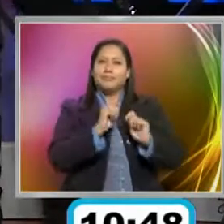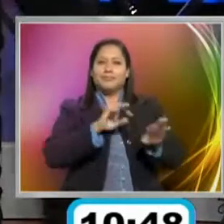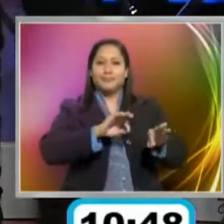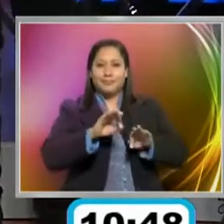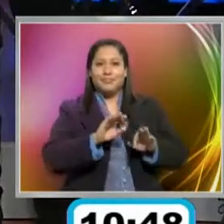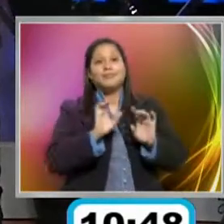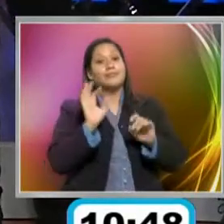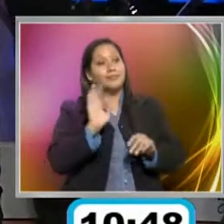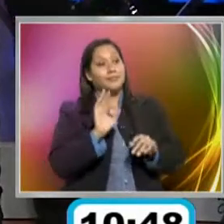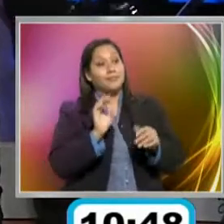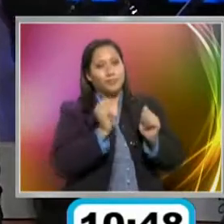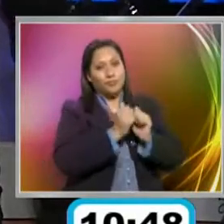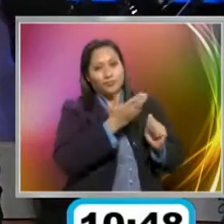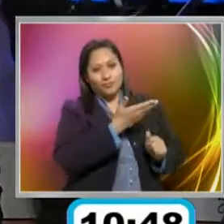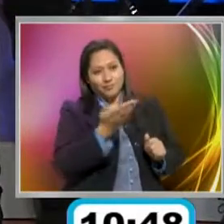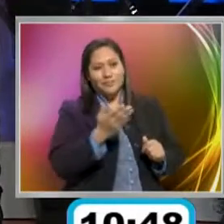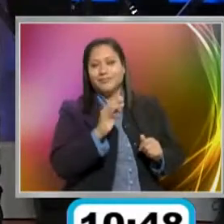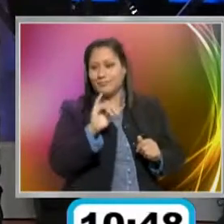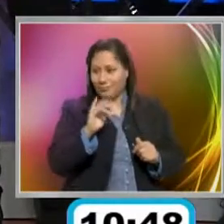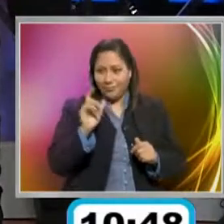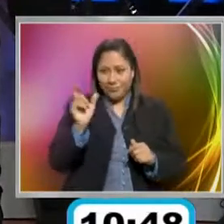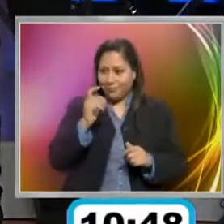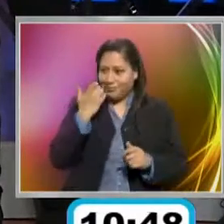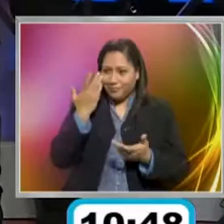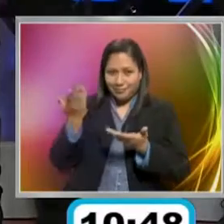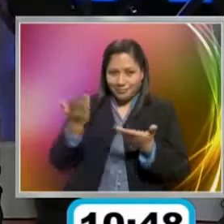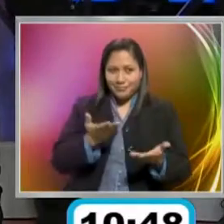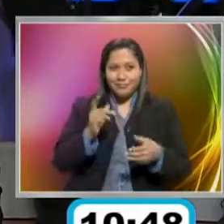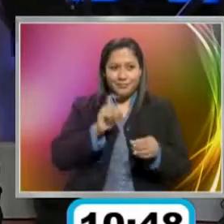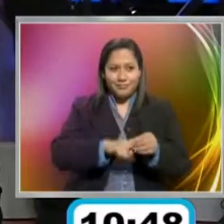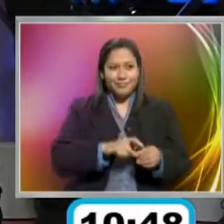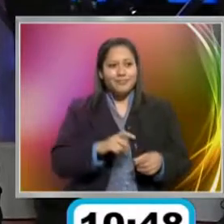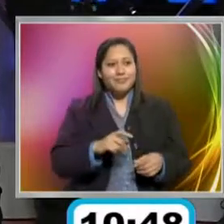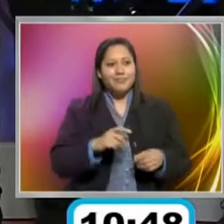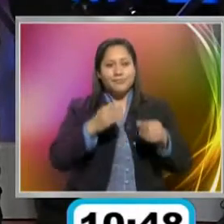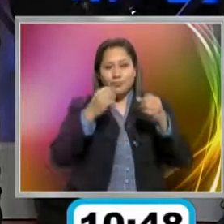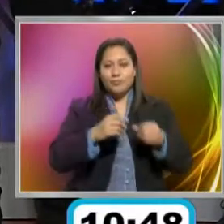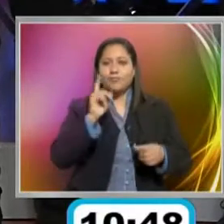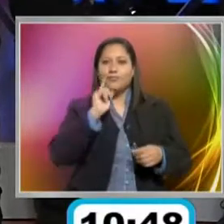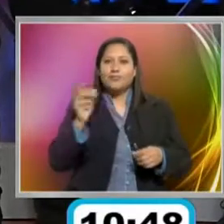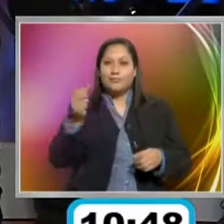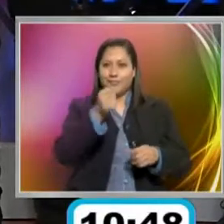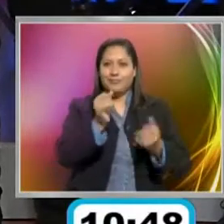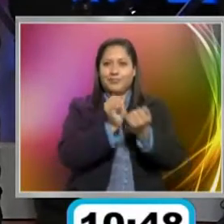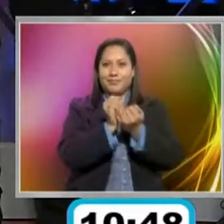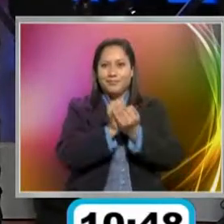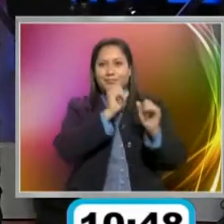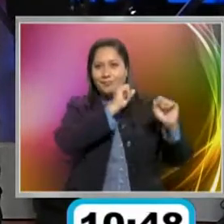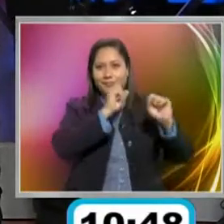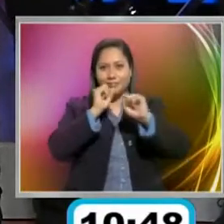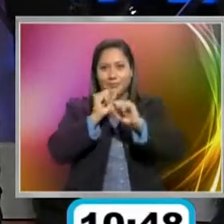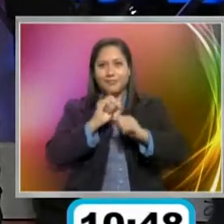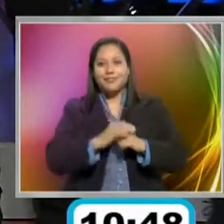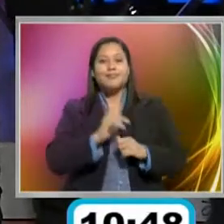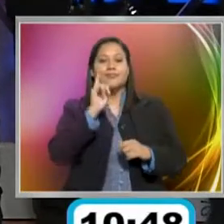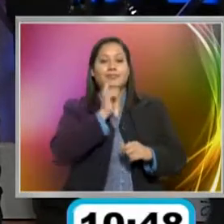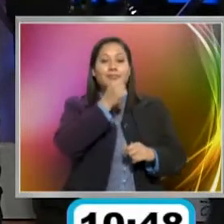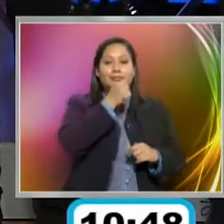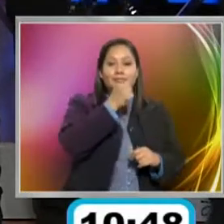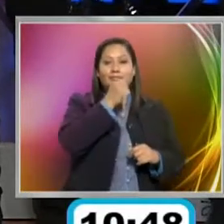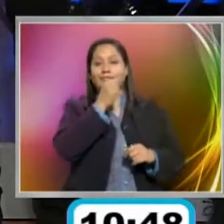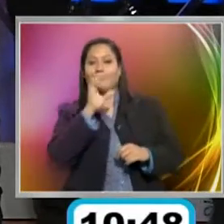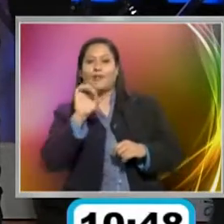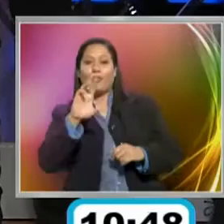es con ustedes. Ah, pues aquí está mi banda, a la orden cuando gustes, como quiera podemos ocupar una mujer también en la banda. Mira, muy bien, Una pero canto muy corista,